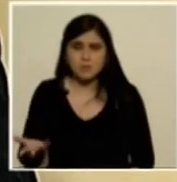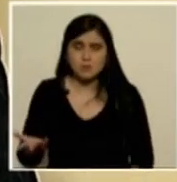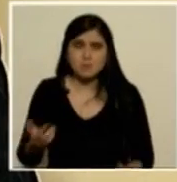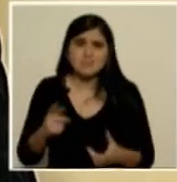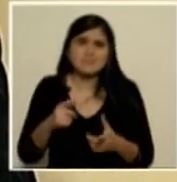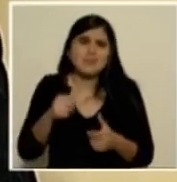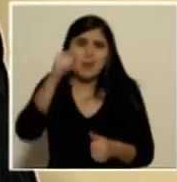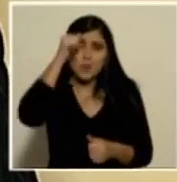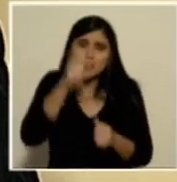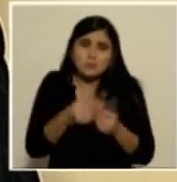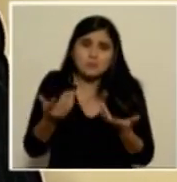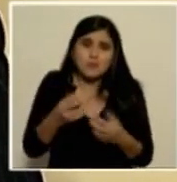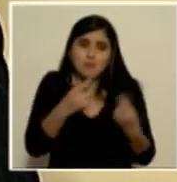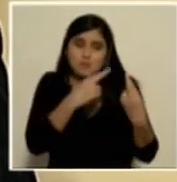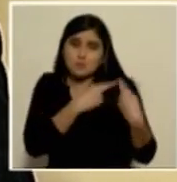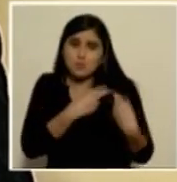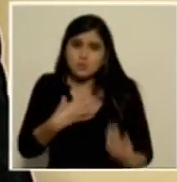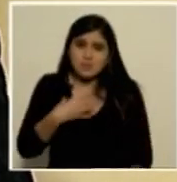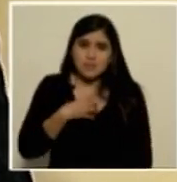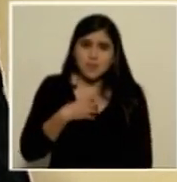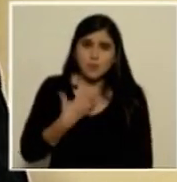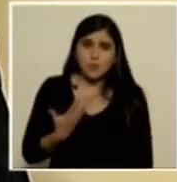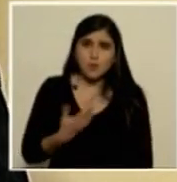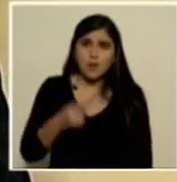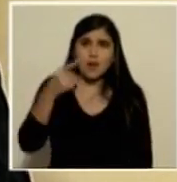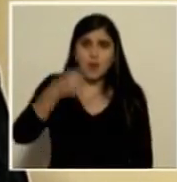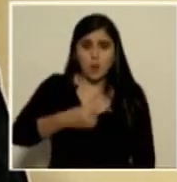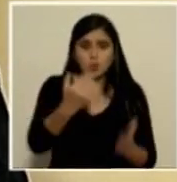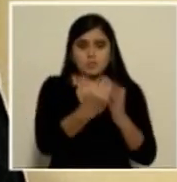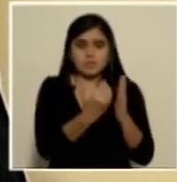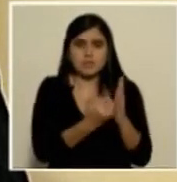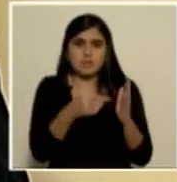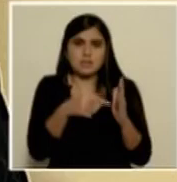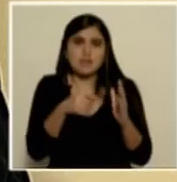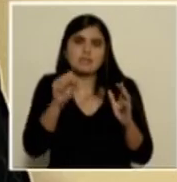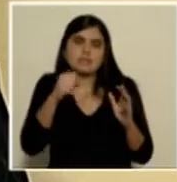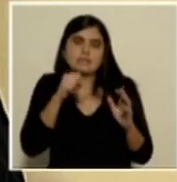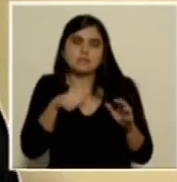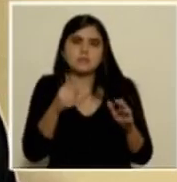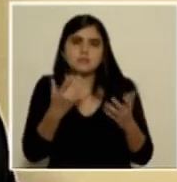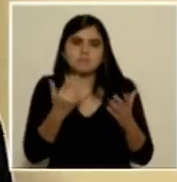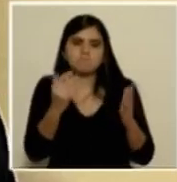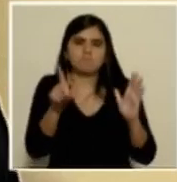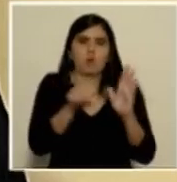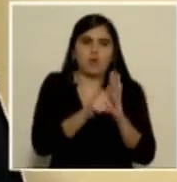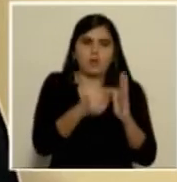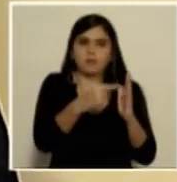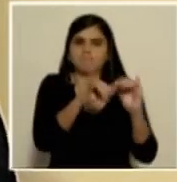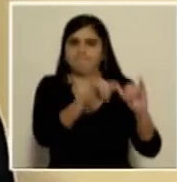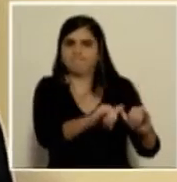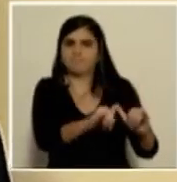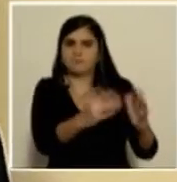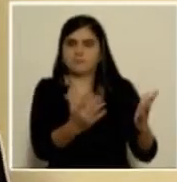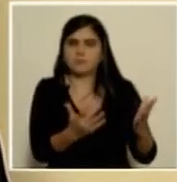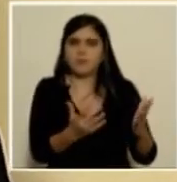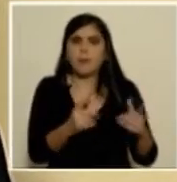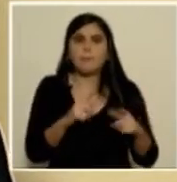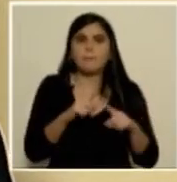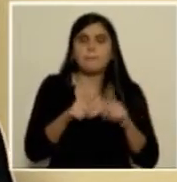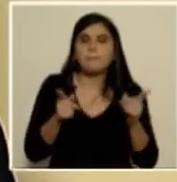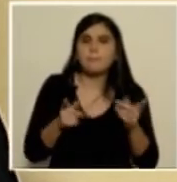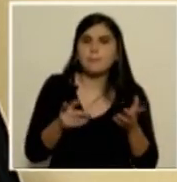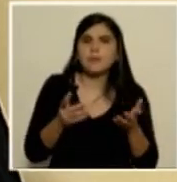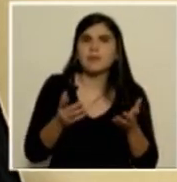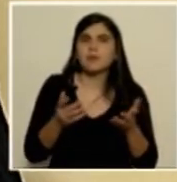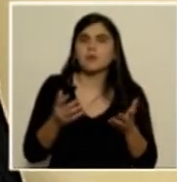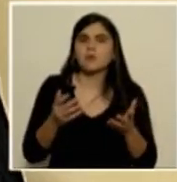responsabilidad propia, o sea que aquí la orden sanitaria sí le dice usted manténgase. Yo entiendo también que hay un asunto asociado a la orden sanitaria de la